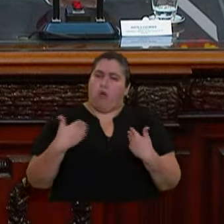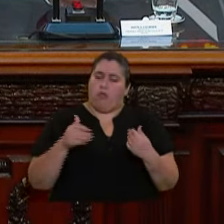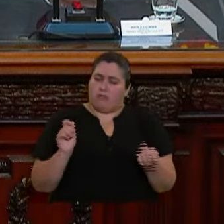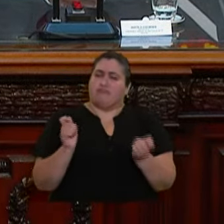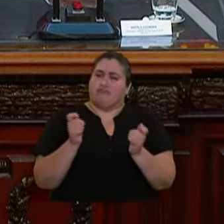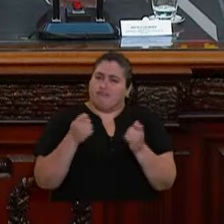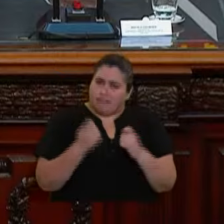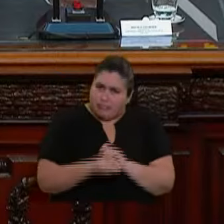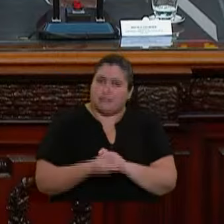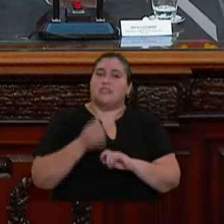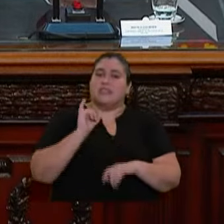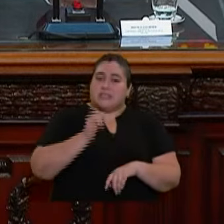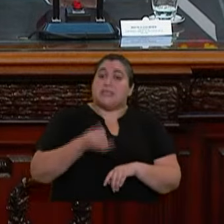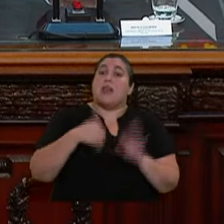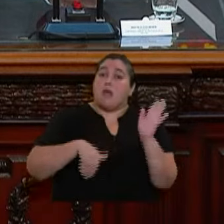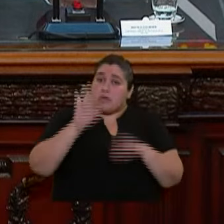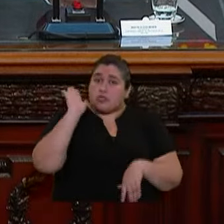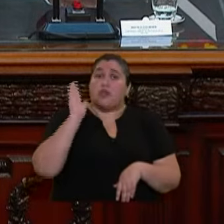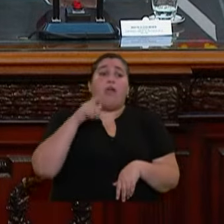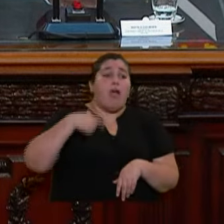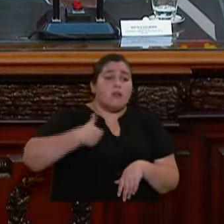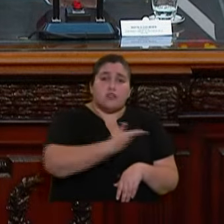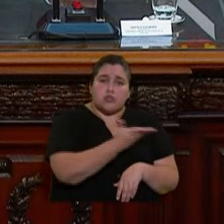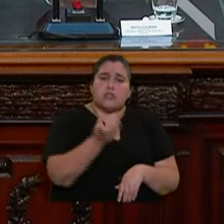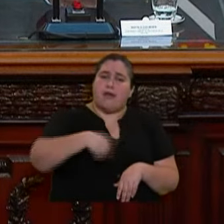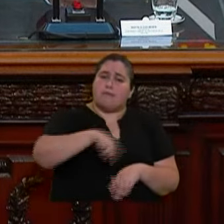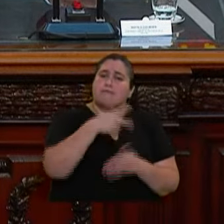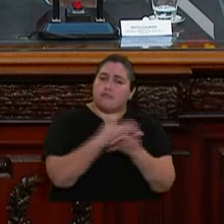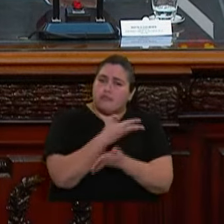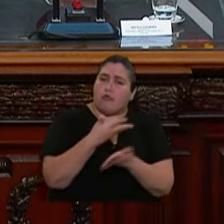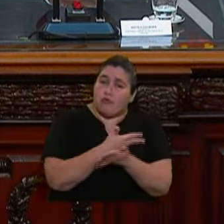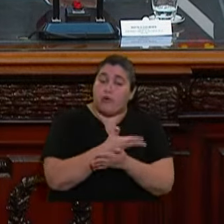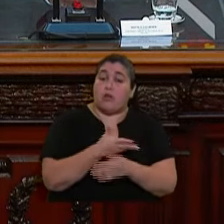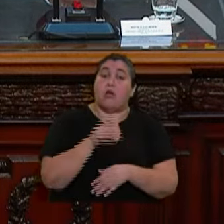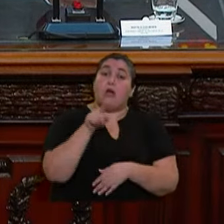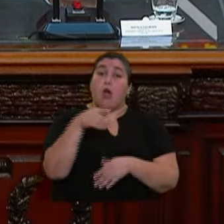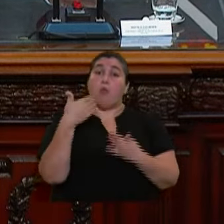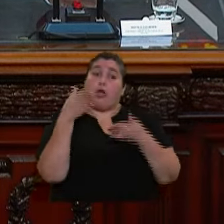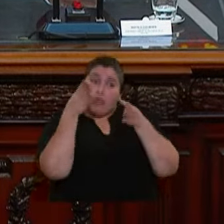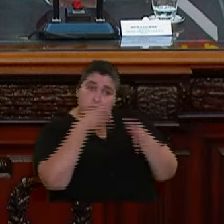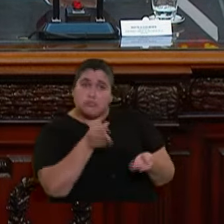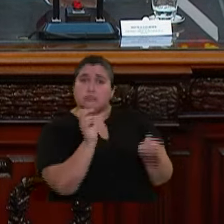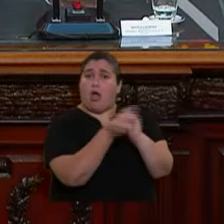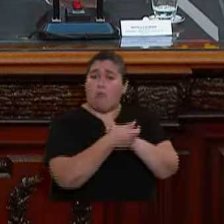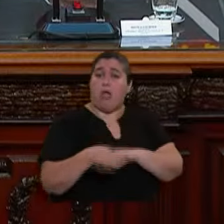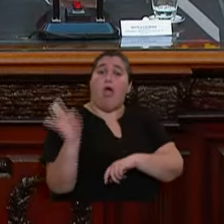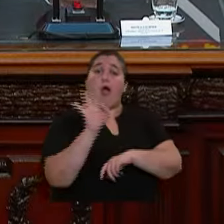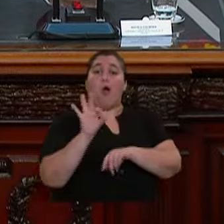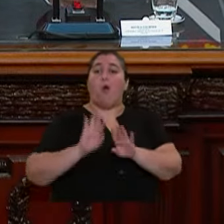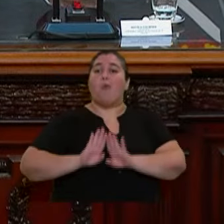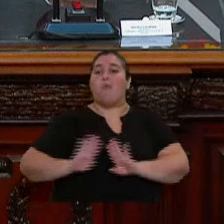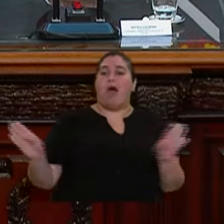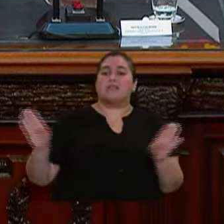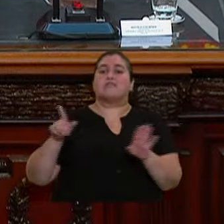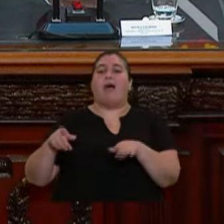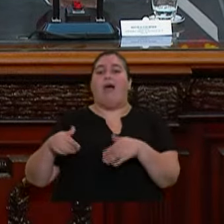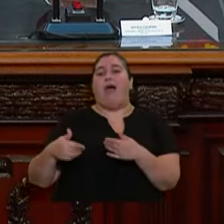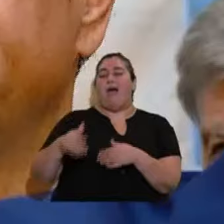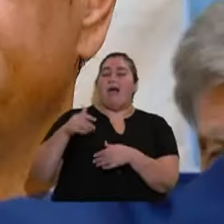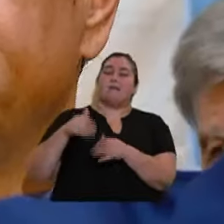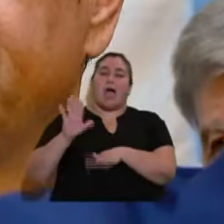sistema injusto, del cual la gran mayoría de la sociedad es víctima, o bien pueden dejar sus intereses particulares y prejuicios ideológicos de